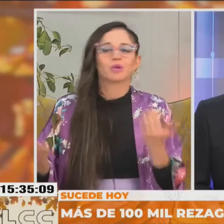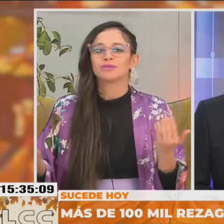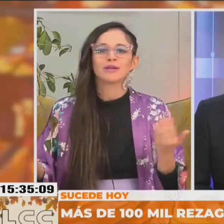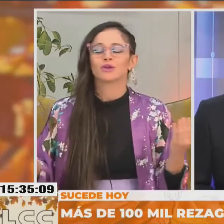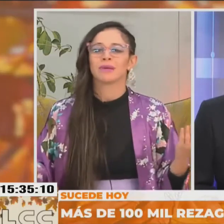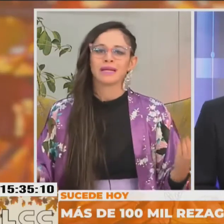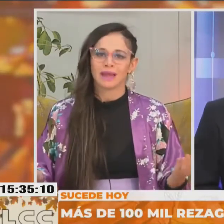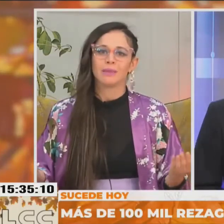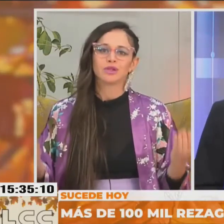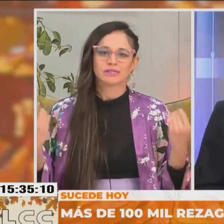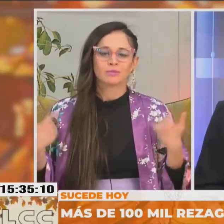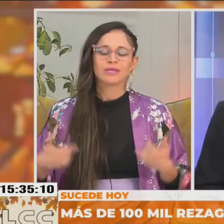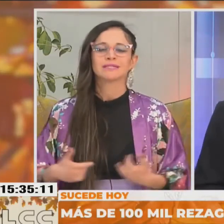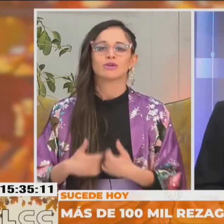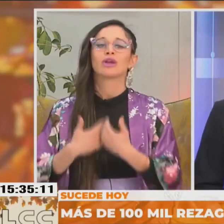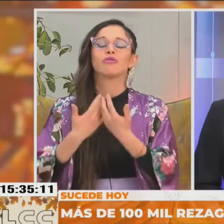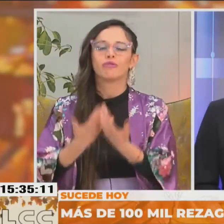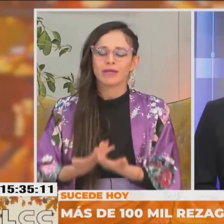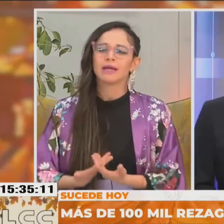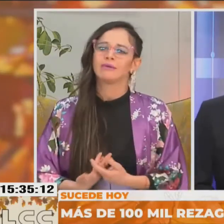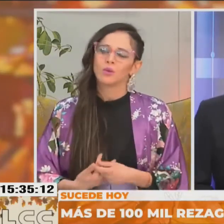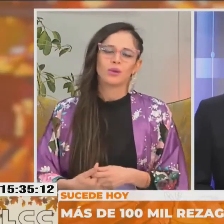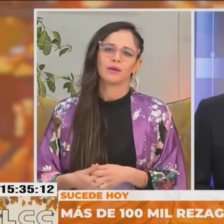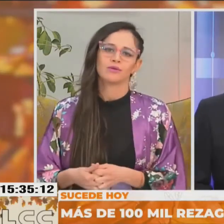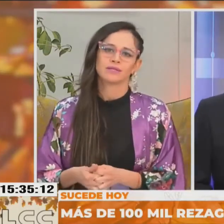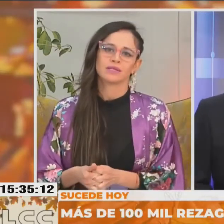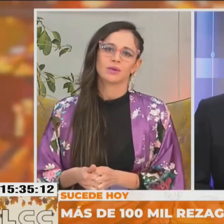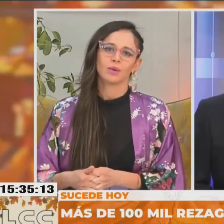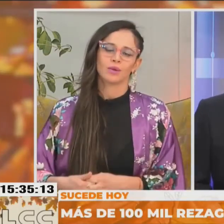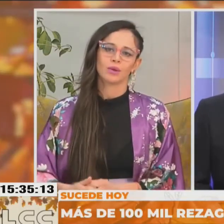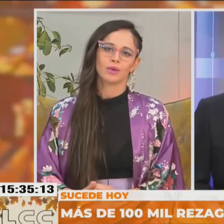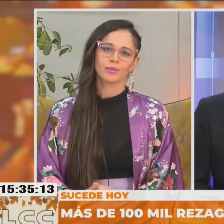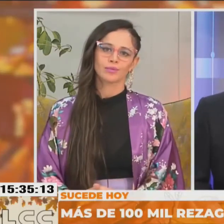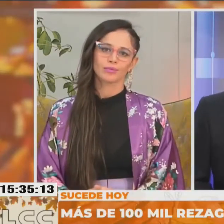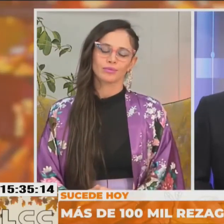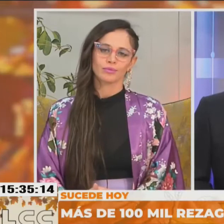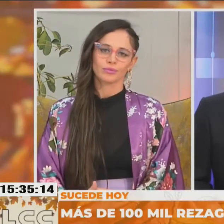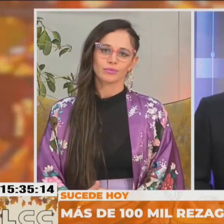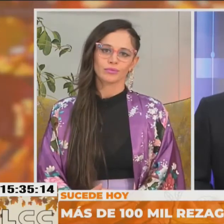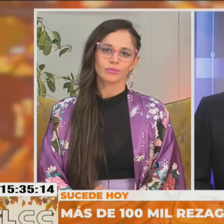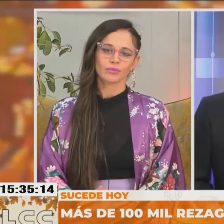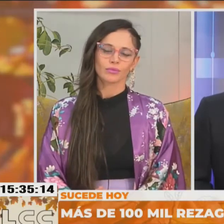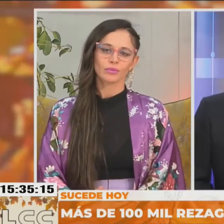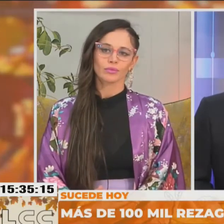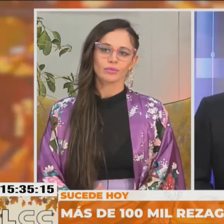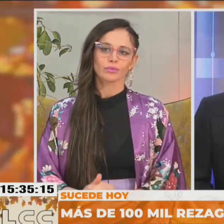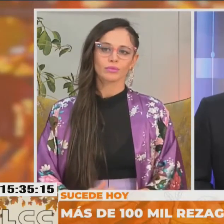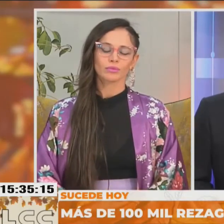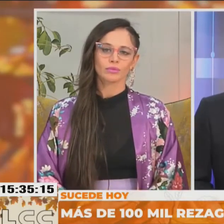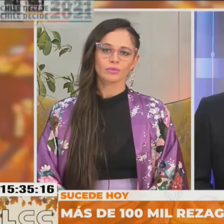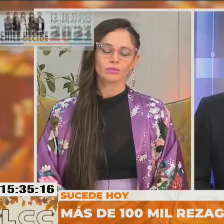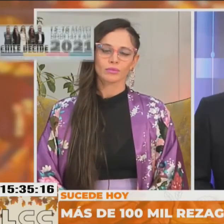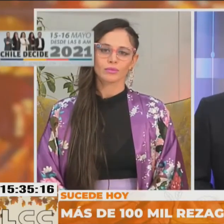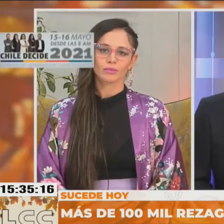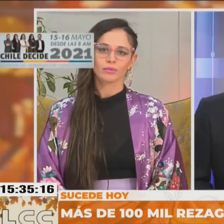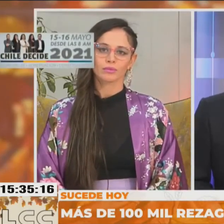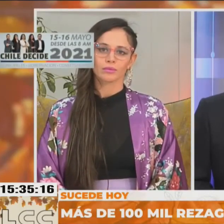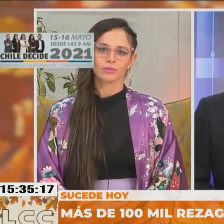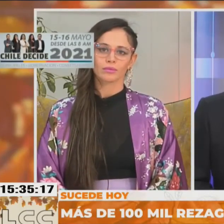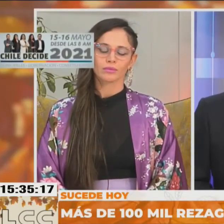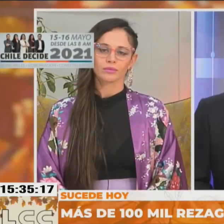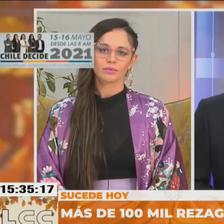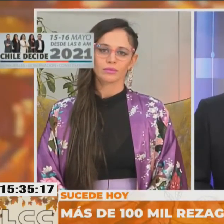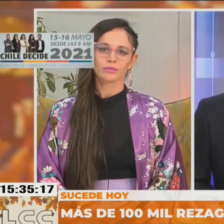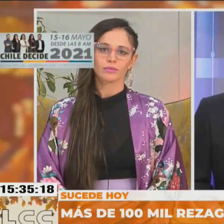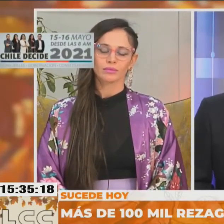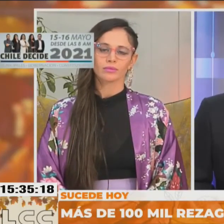tan pronta, normalidad, pero se hace muy necesario que confíen en las vacunas, ¿no, Francisco? Totalmente. Hay gente que se queja de que en sus